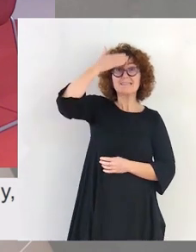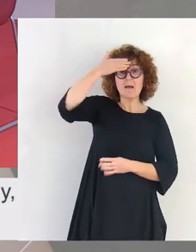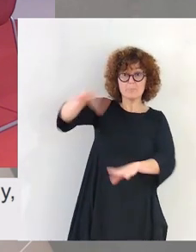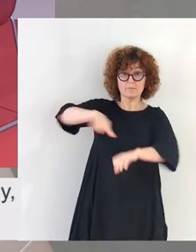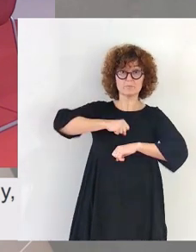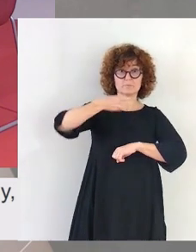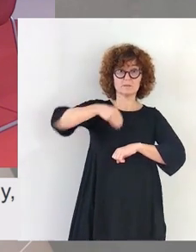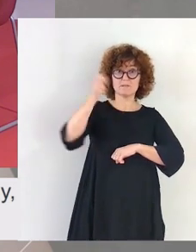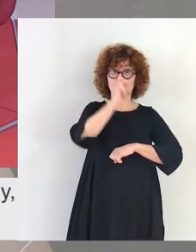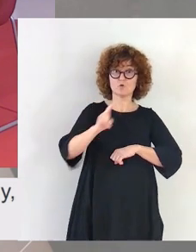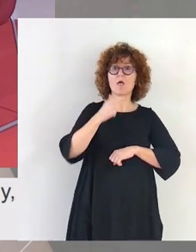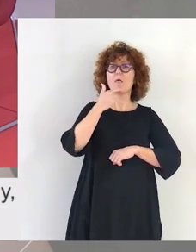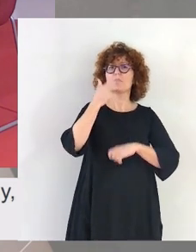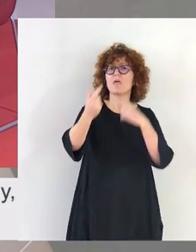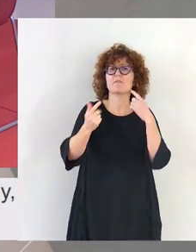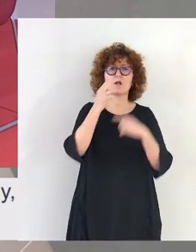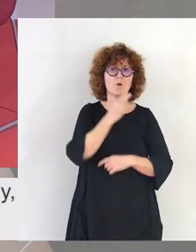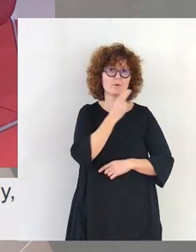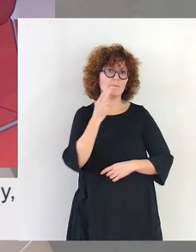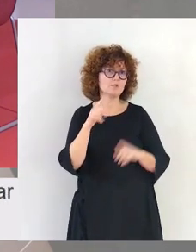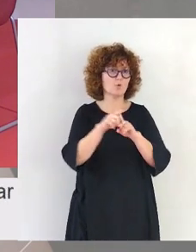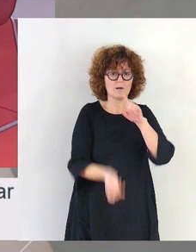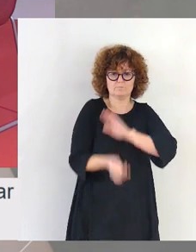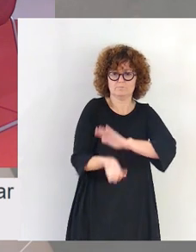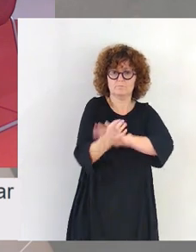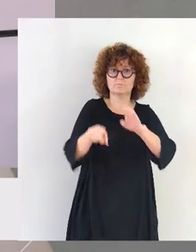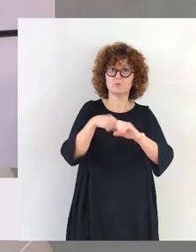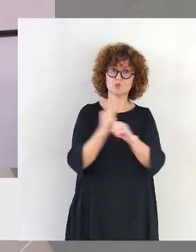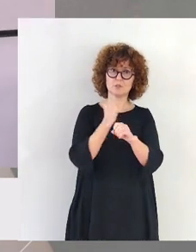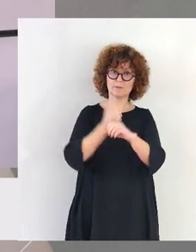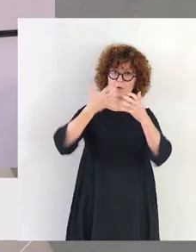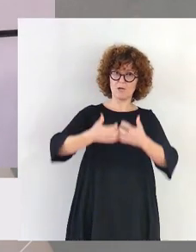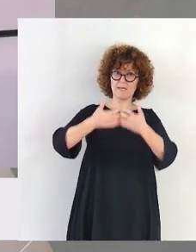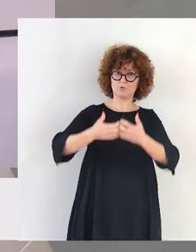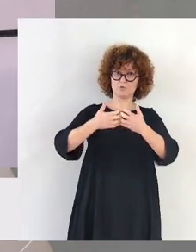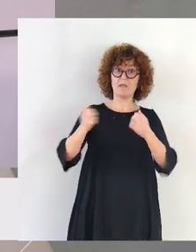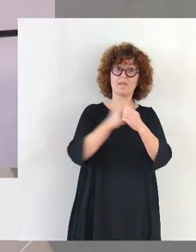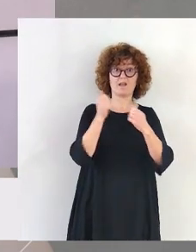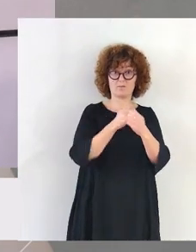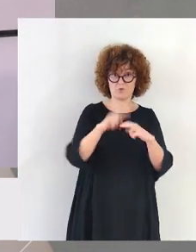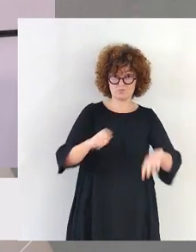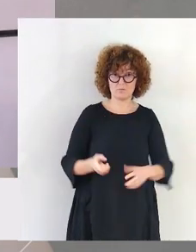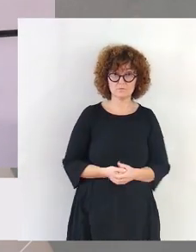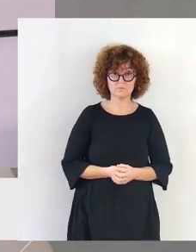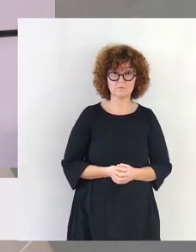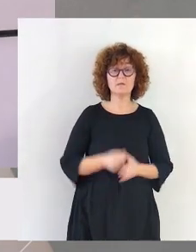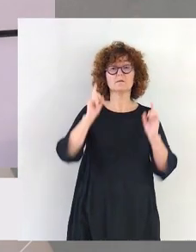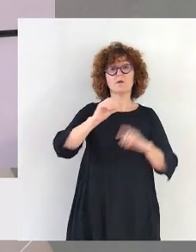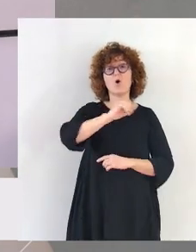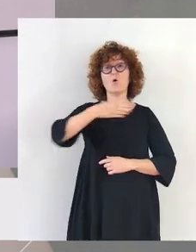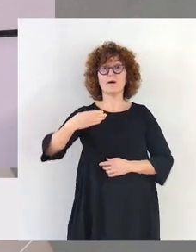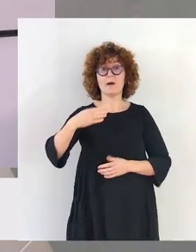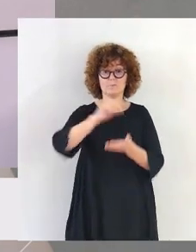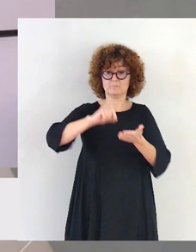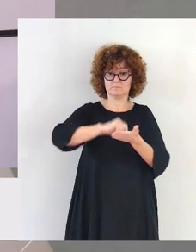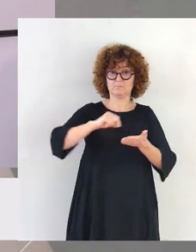de Estados Unidos prometiendo que iba a crear miles de puestos de trabajo en la industria del Carbón eh Y el Señor Obama que escribió